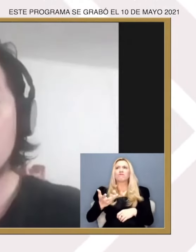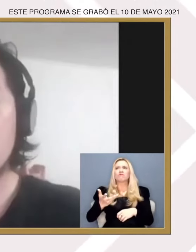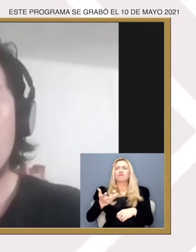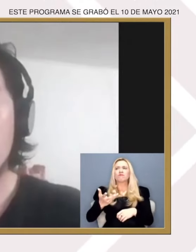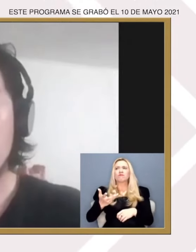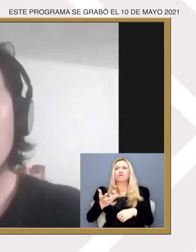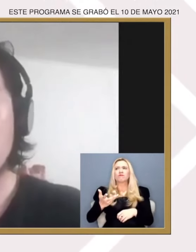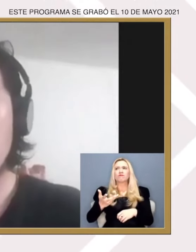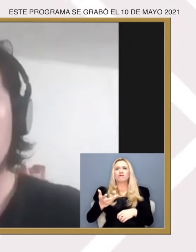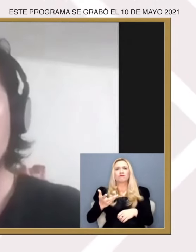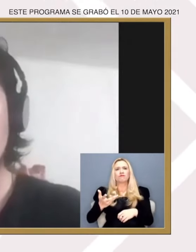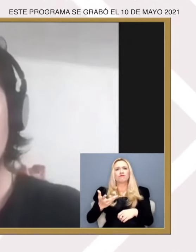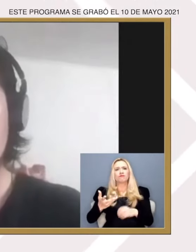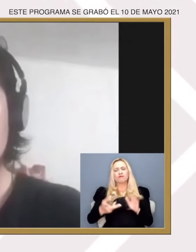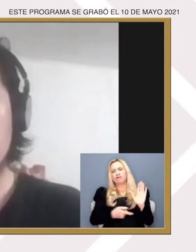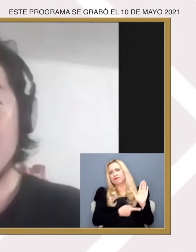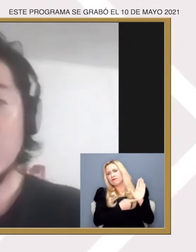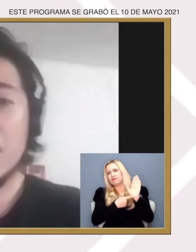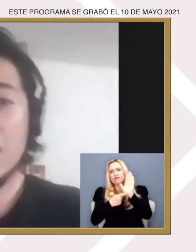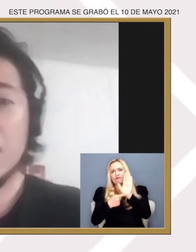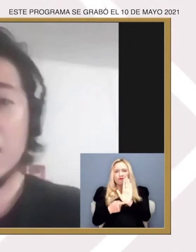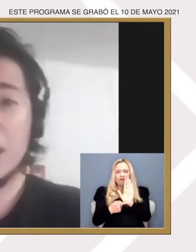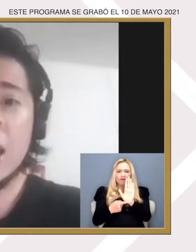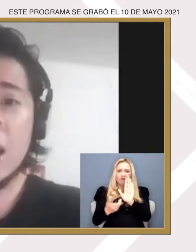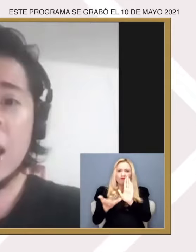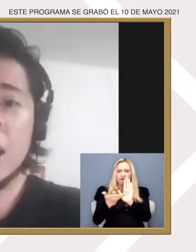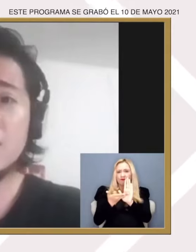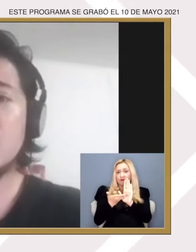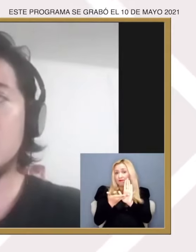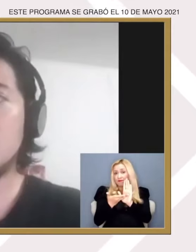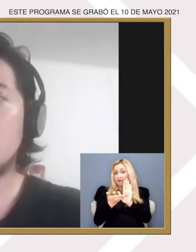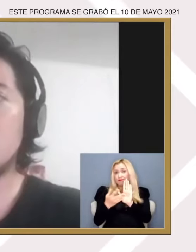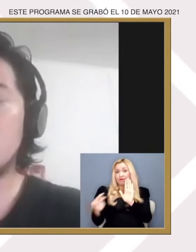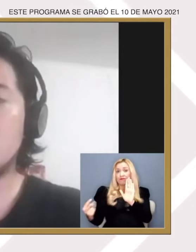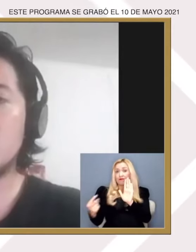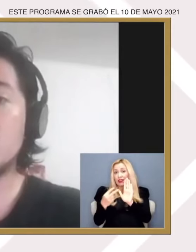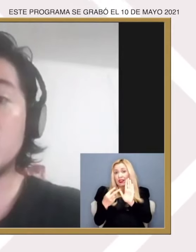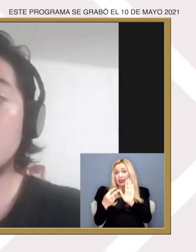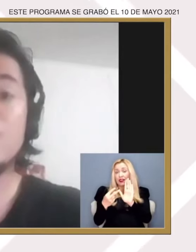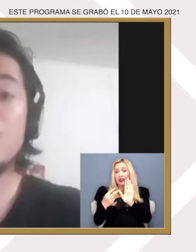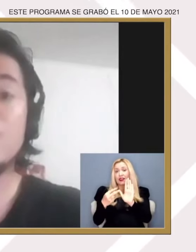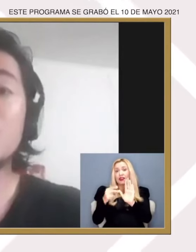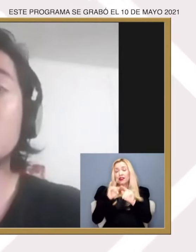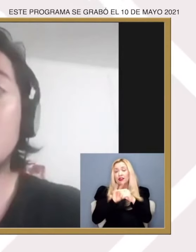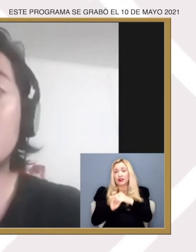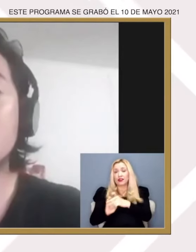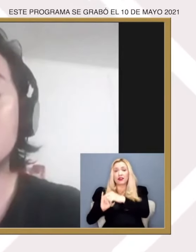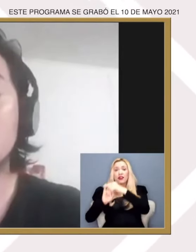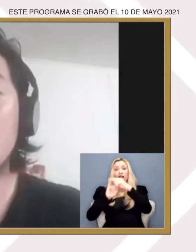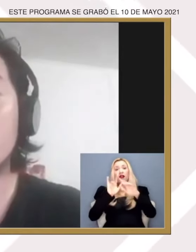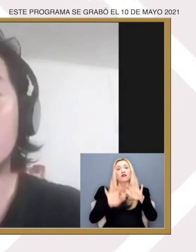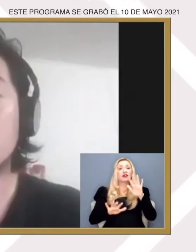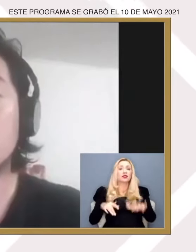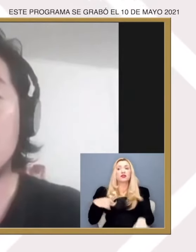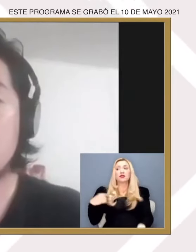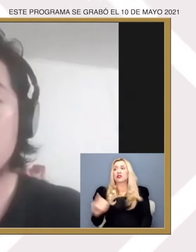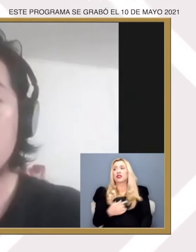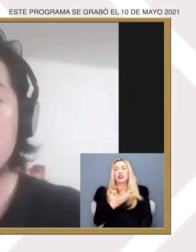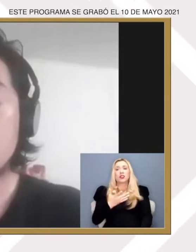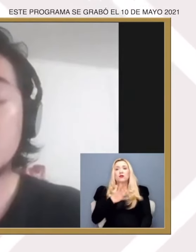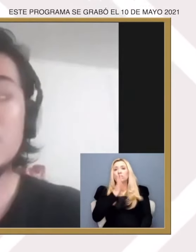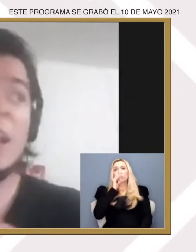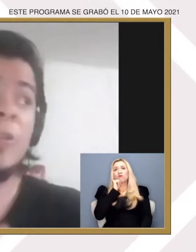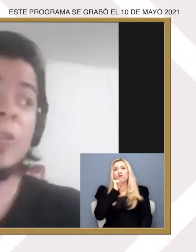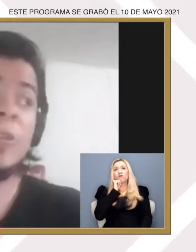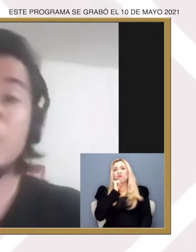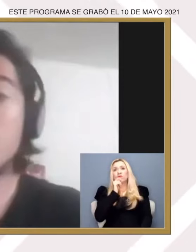acceder a la herramienta de la virtualidad y poder acercar a gente que en muchas ocasiones no tenemos ni siquiera la oportunidad de estar